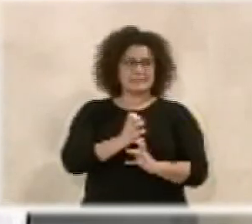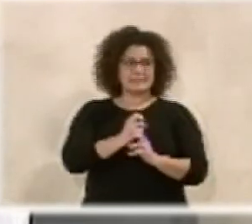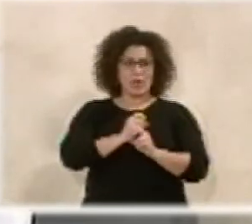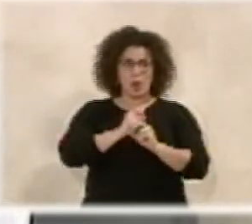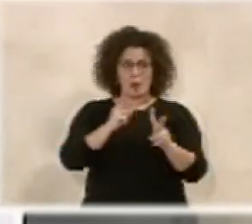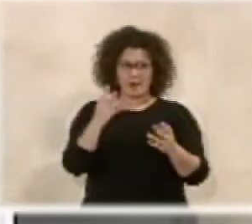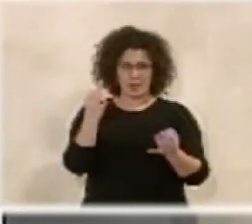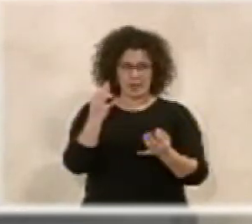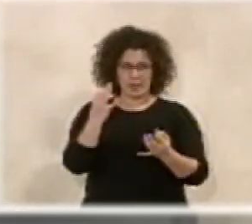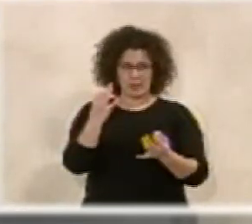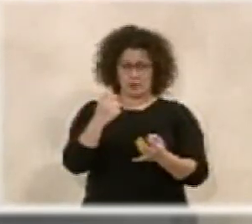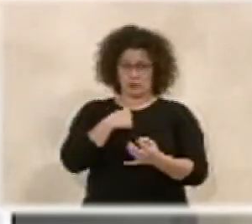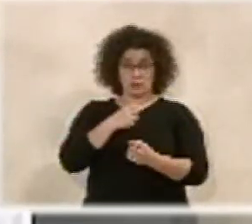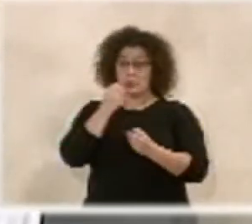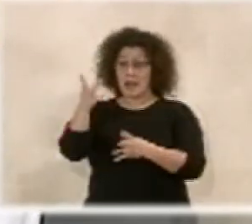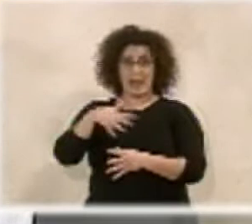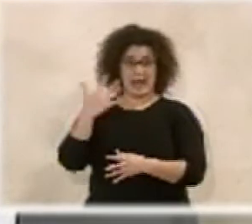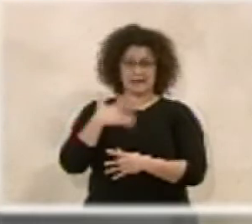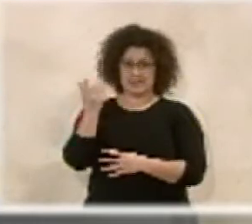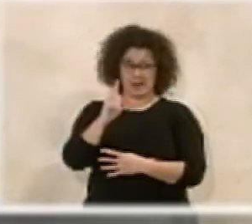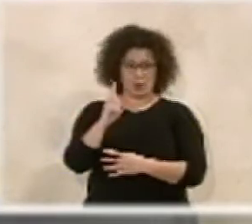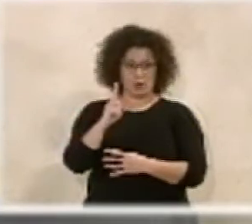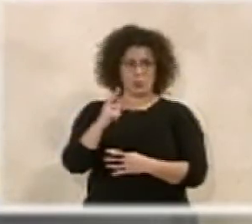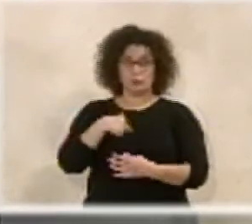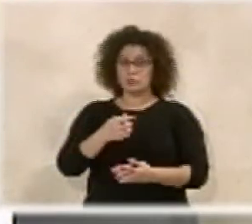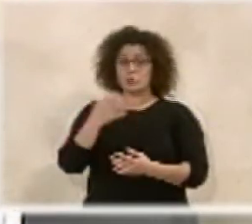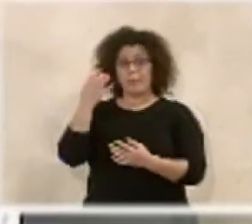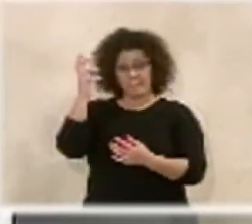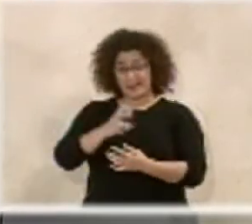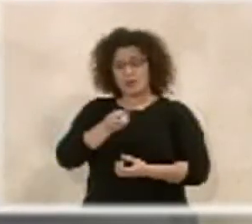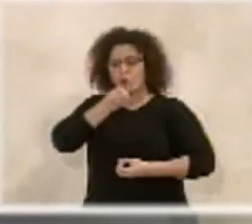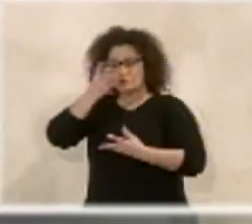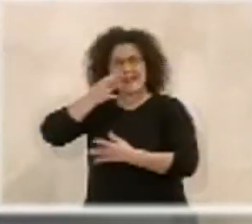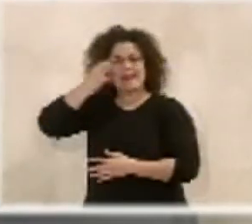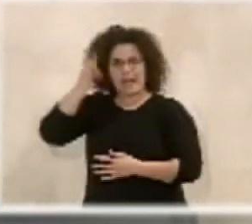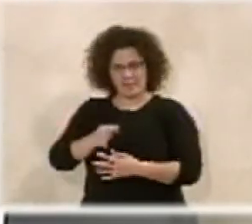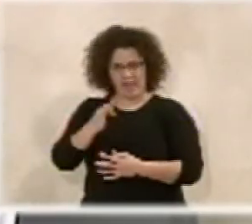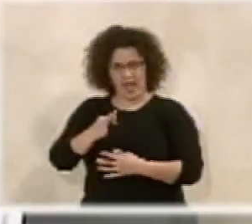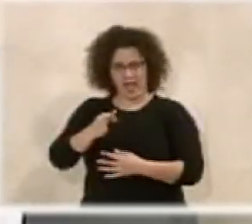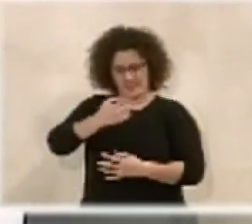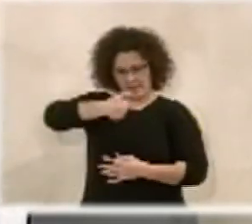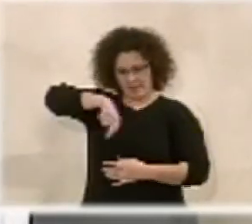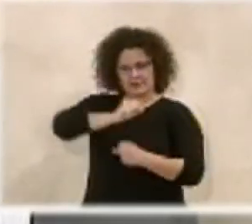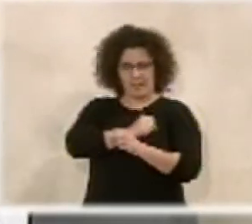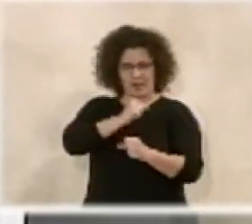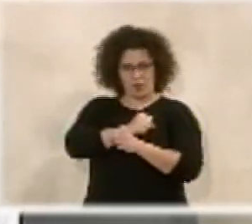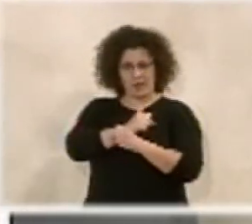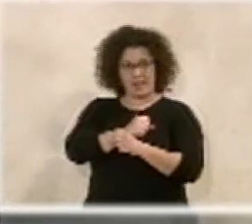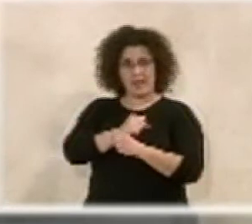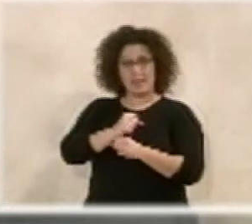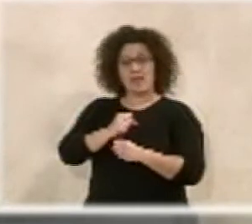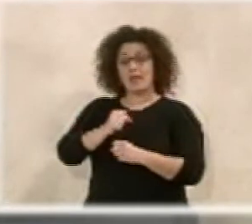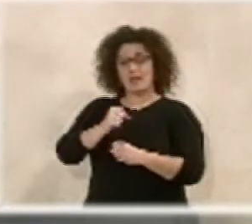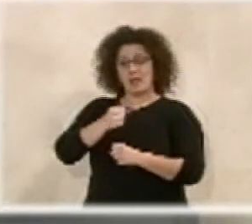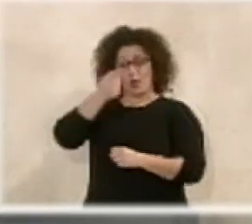esto, yo no vengo aquí a meter lástima, vengo a que vivamos una realidad que estamos viviendo la plantilla. Es